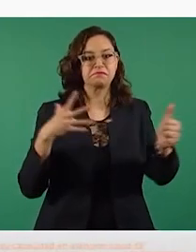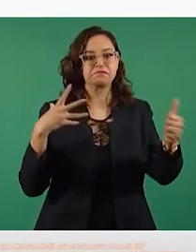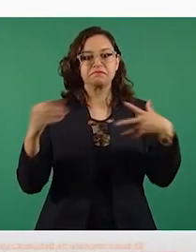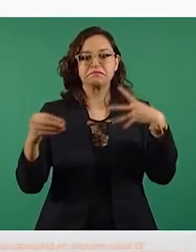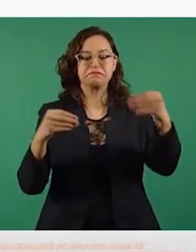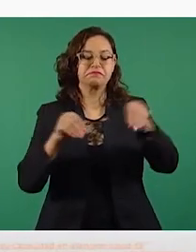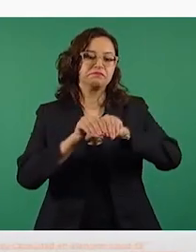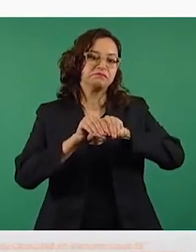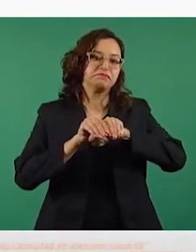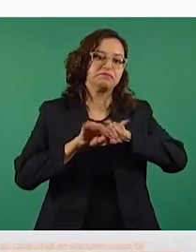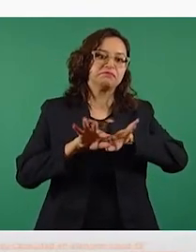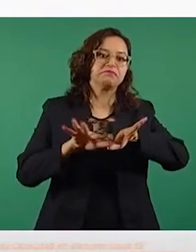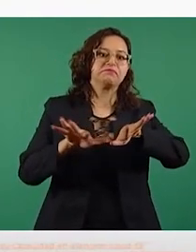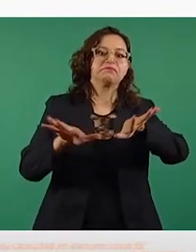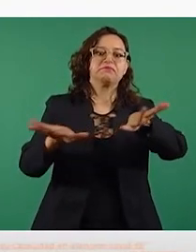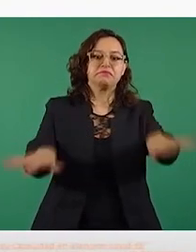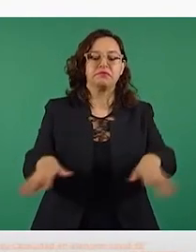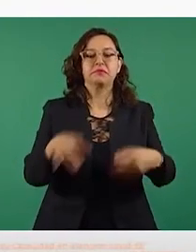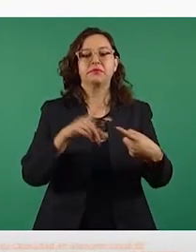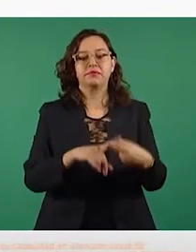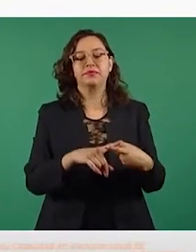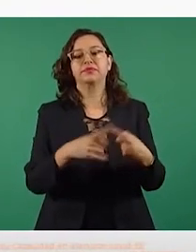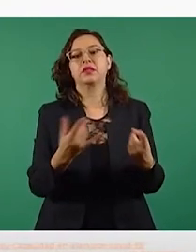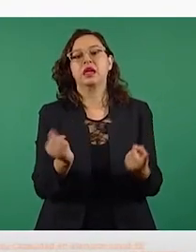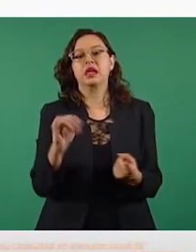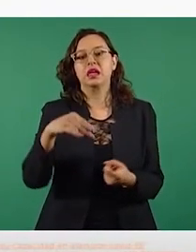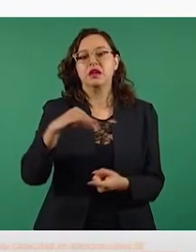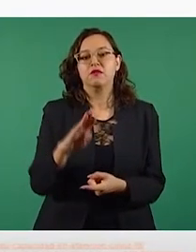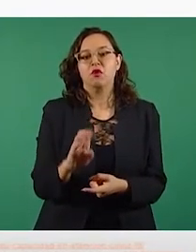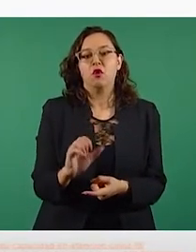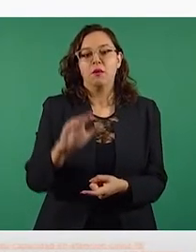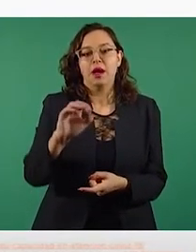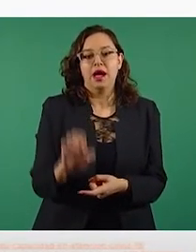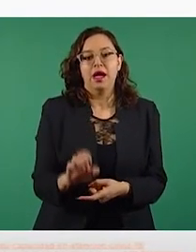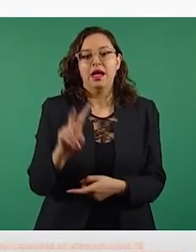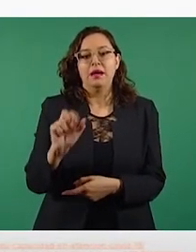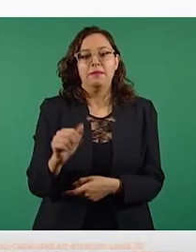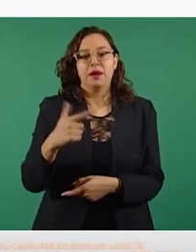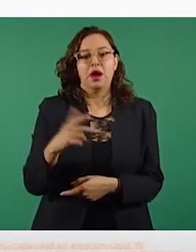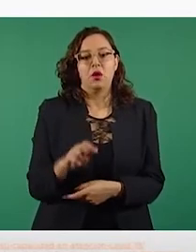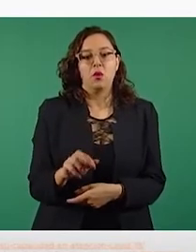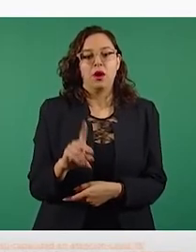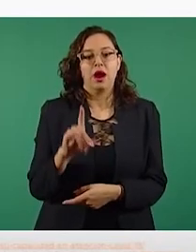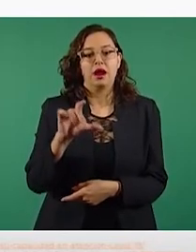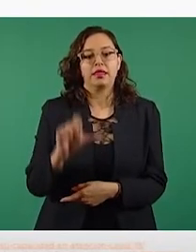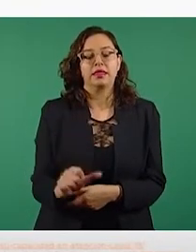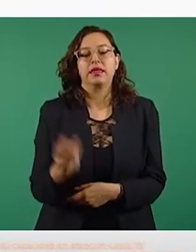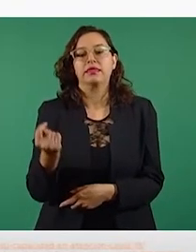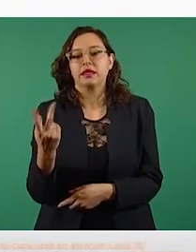hospital, está Televisa, Infobae y Vanguardia MX.